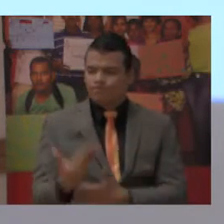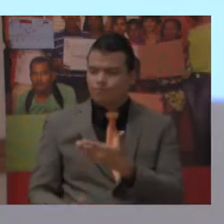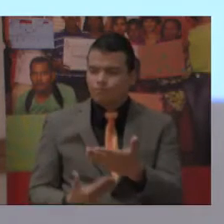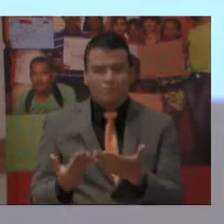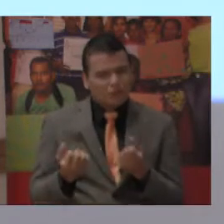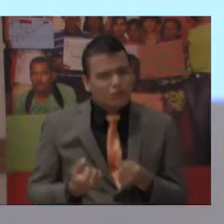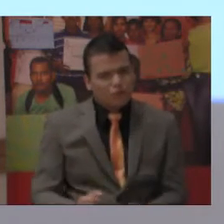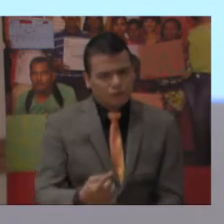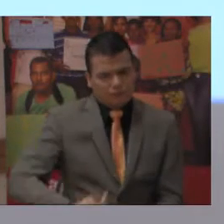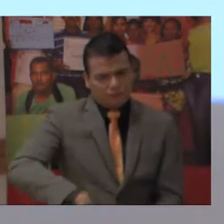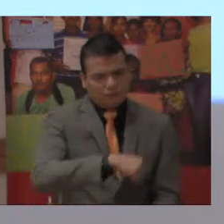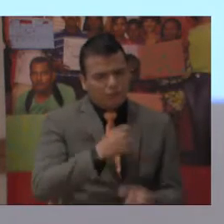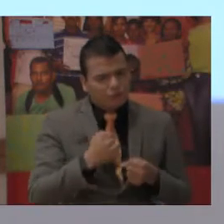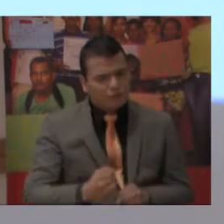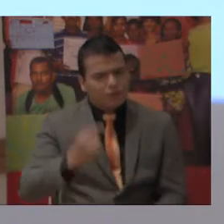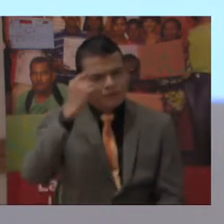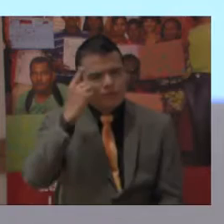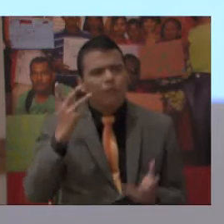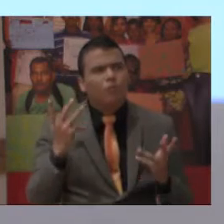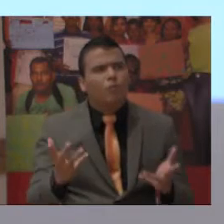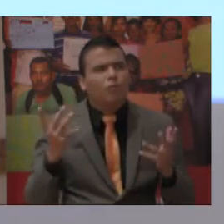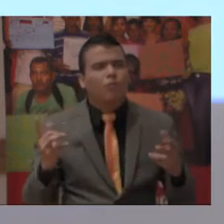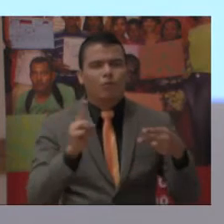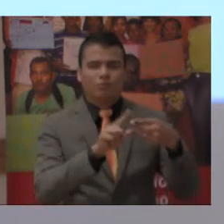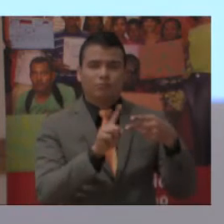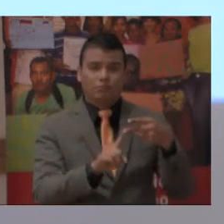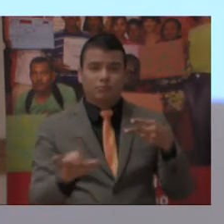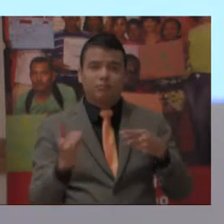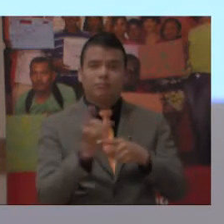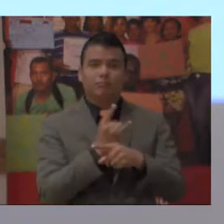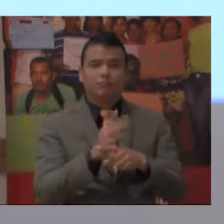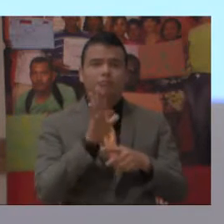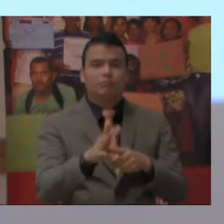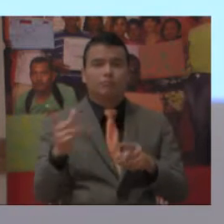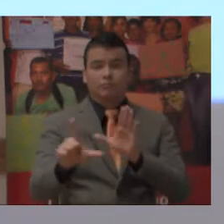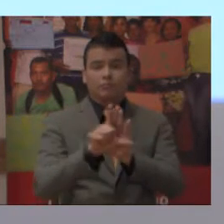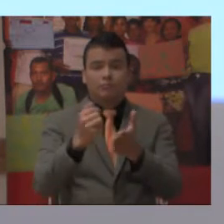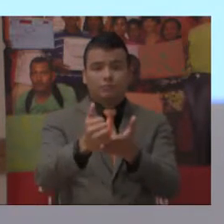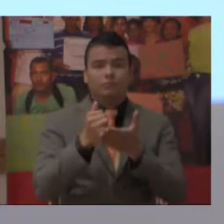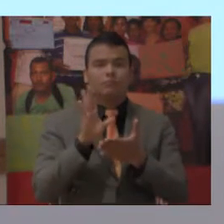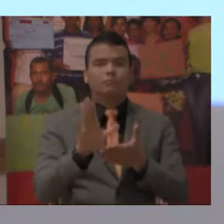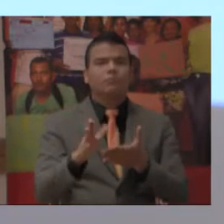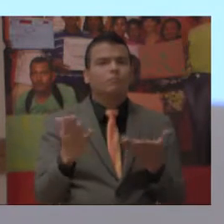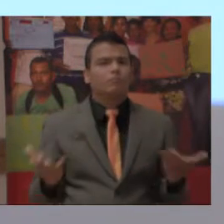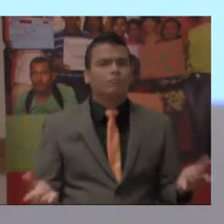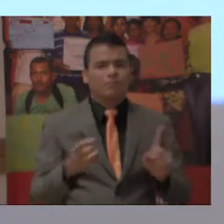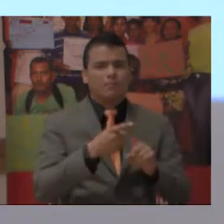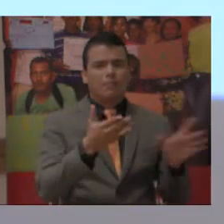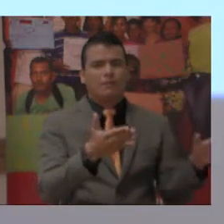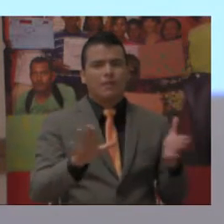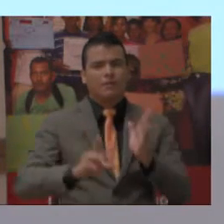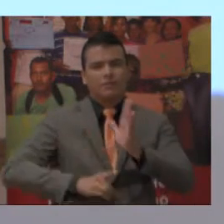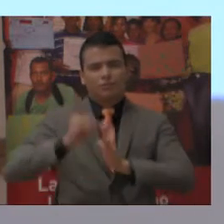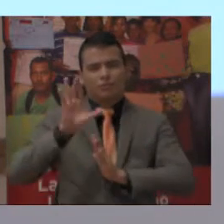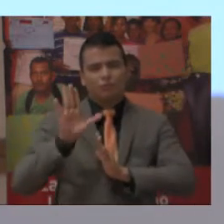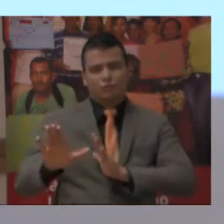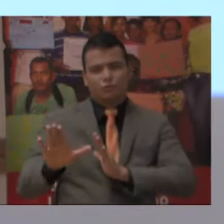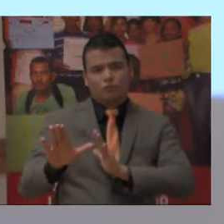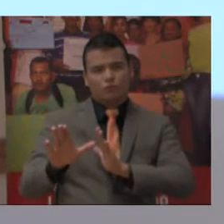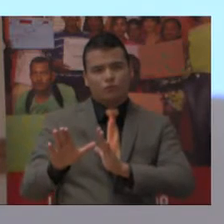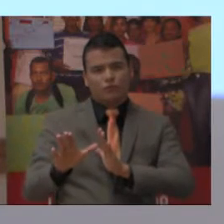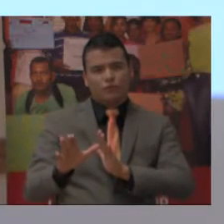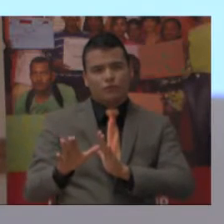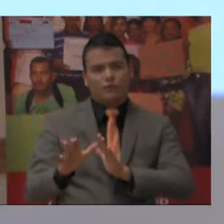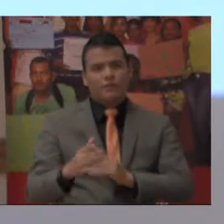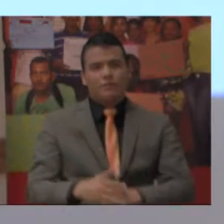tratando de hacer uso de la mejor manera, de dos instrumentos que la ley permite. Uno es el plan de desarrollo que